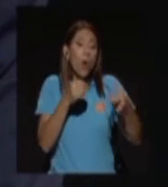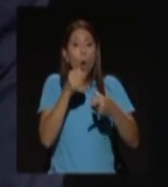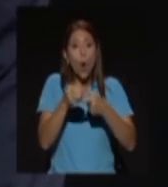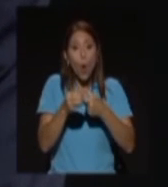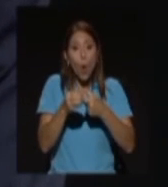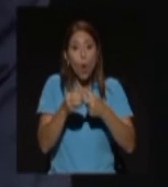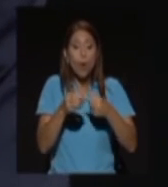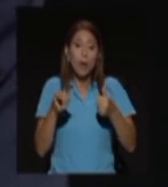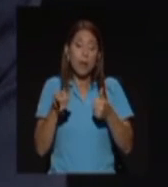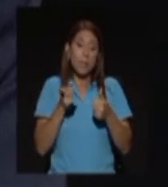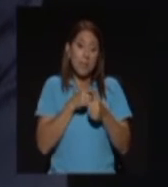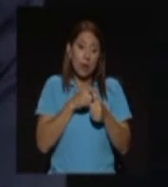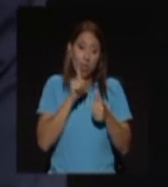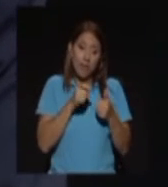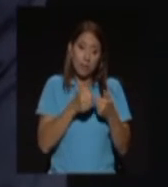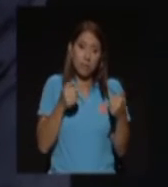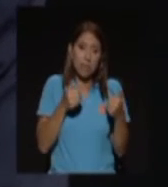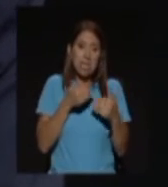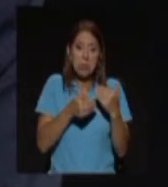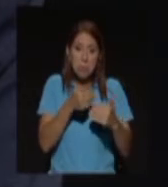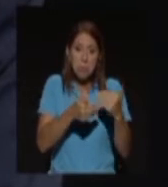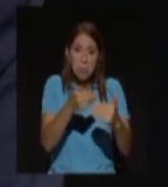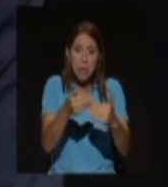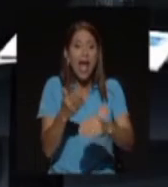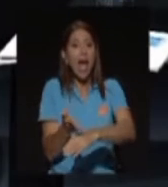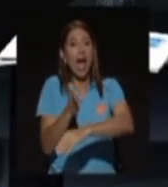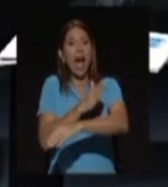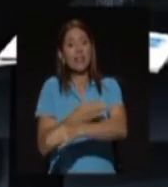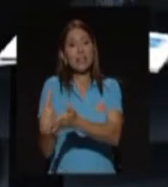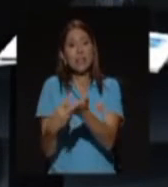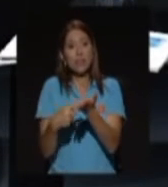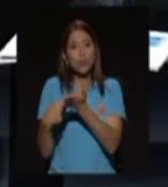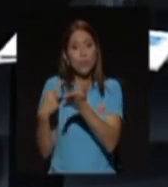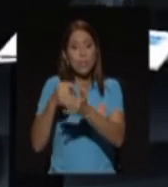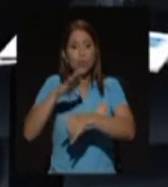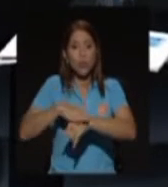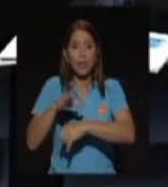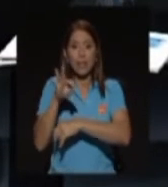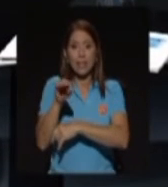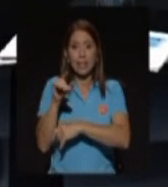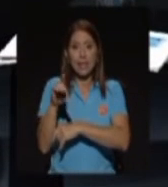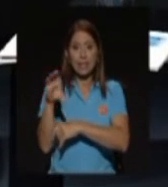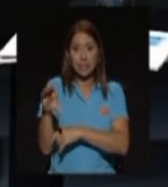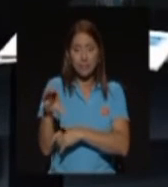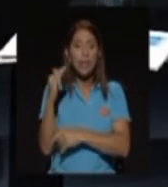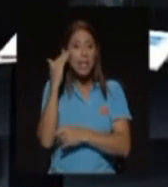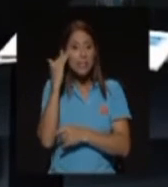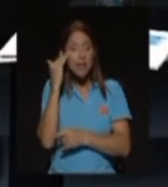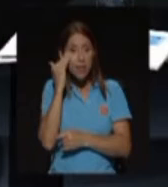sustancial en el divorcio antes de discutir el libre comercio. Sabemos que